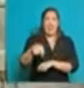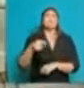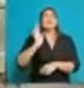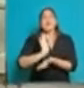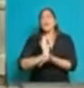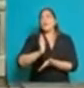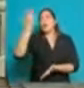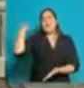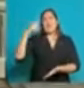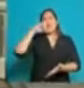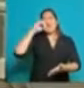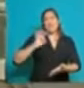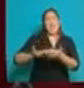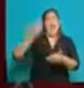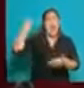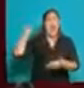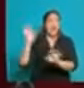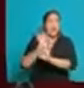años.